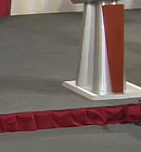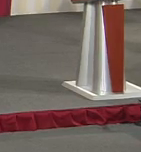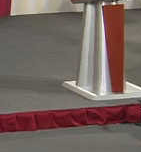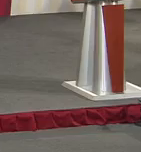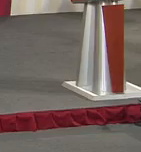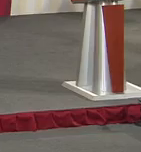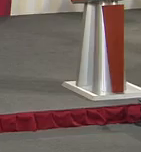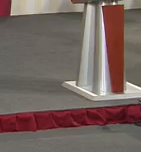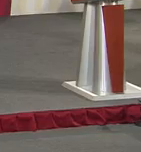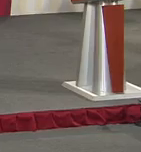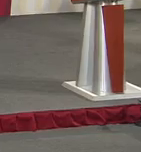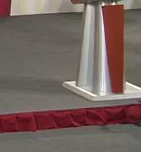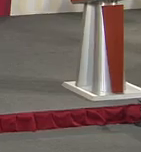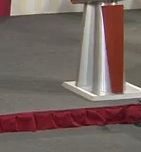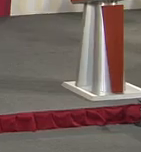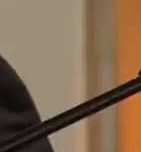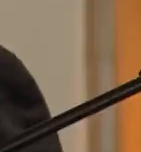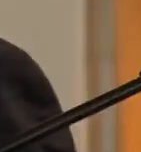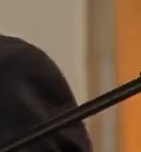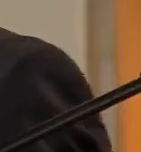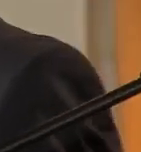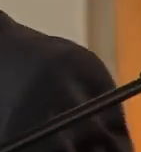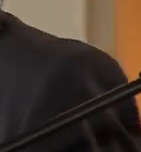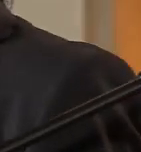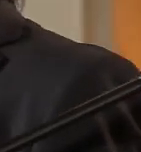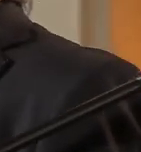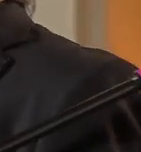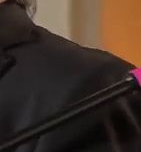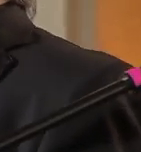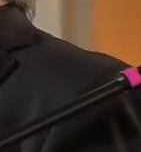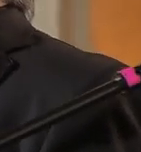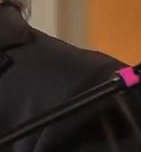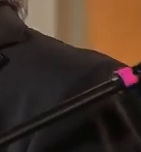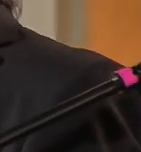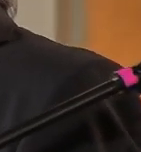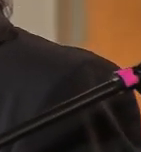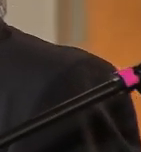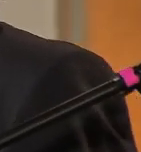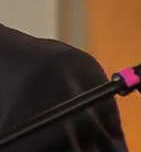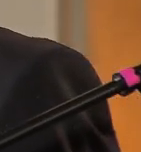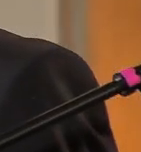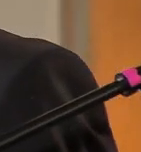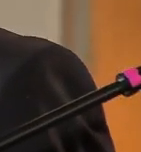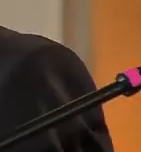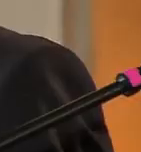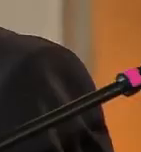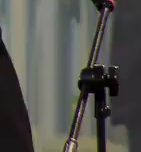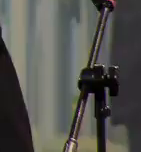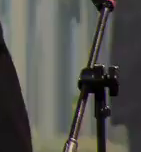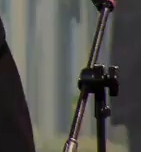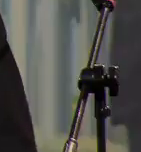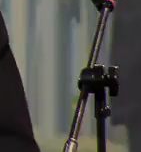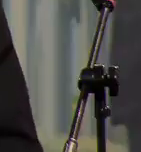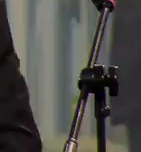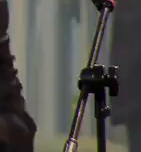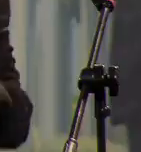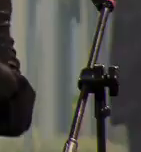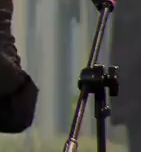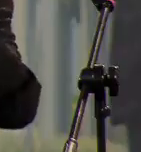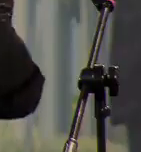alimentar la claridad de una esperanza aún por teñir. Si yo pudiera de donde estoy